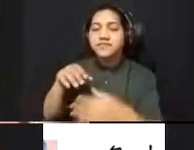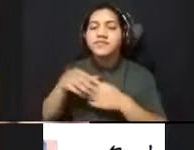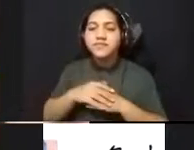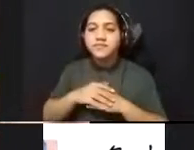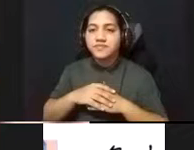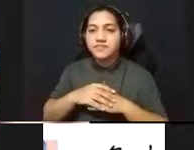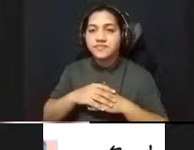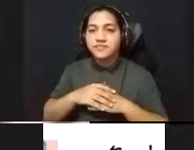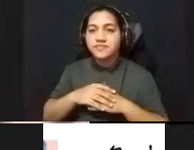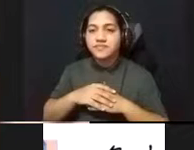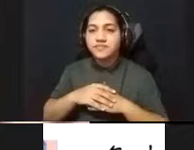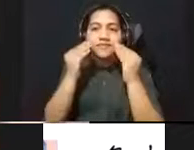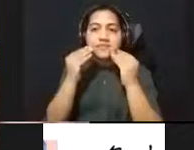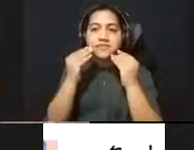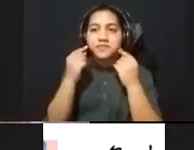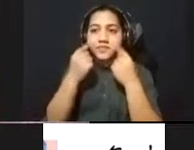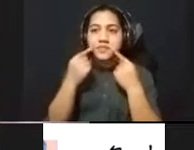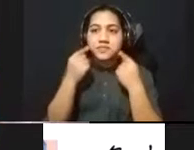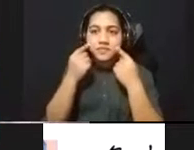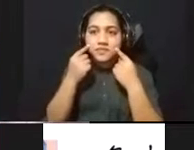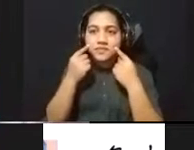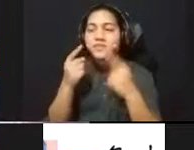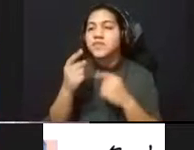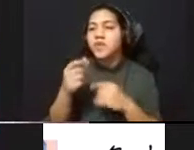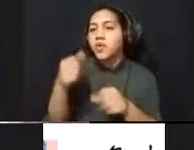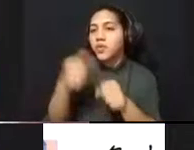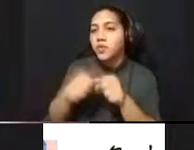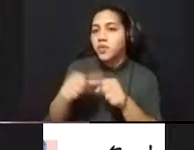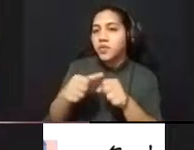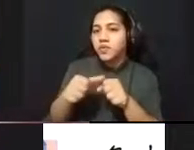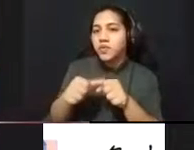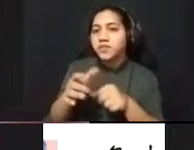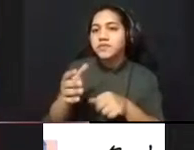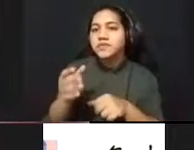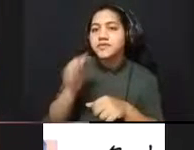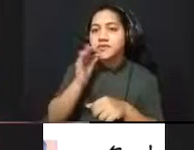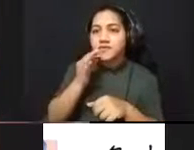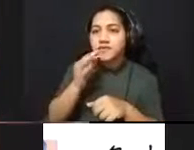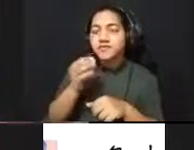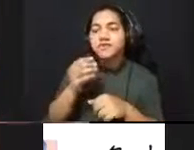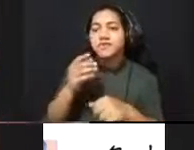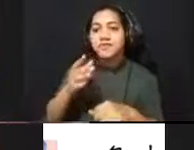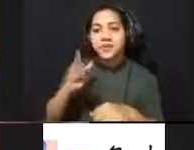Se maquilla los cachetes y la boca con jugo de cereza para verse guapa.